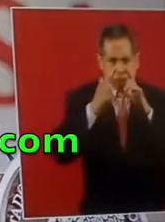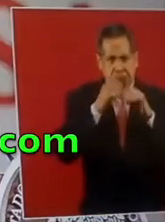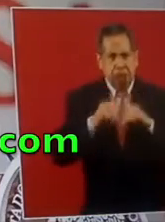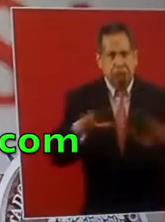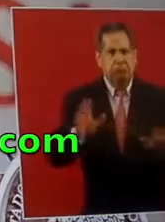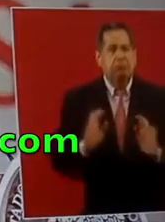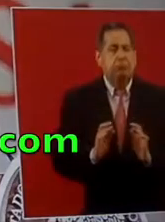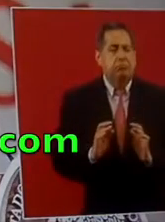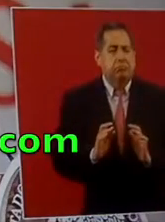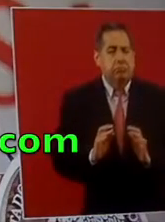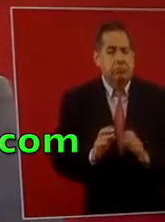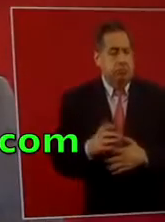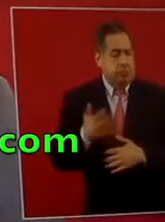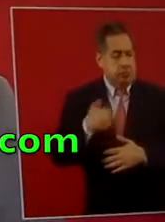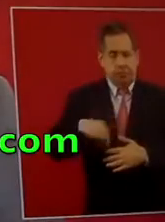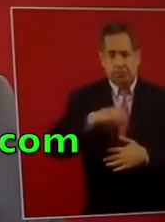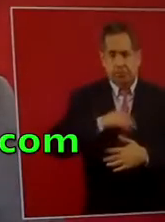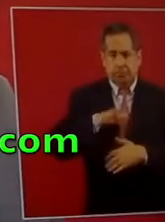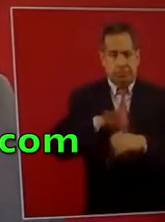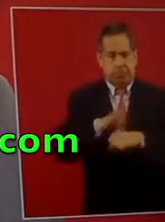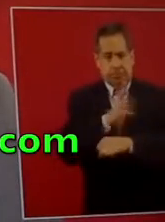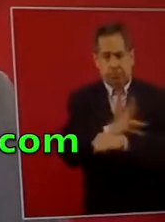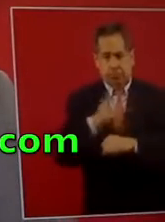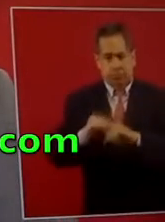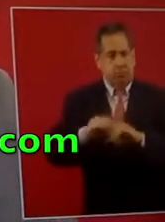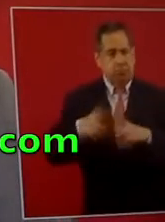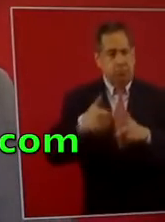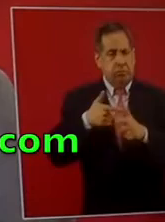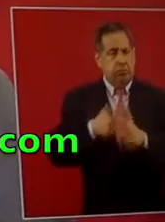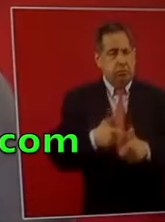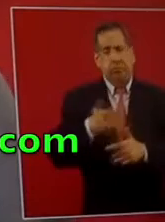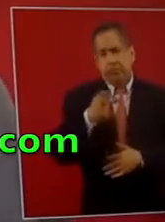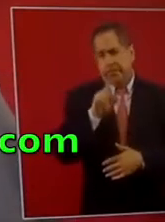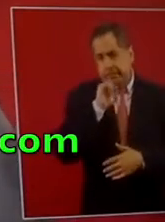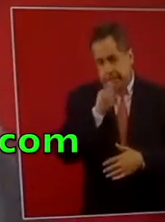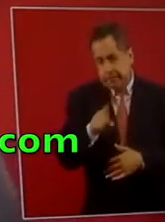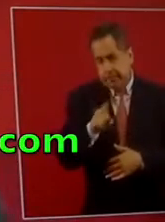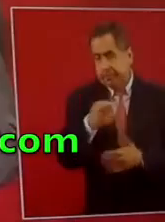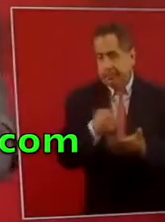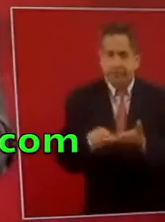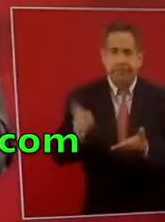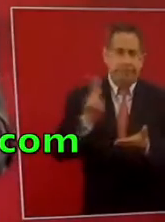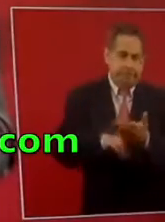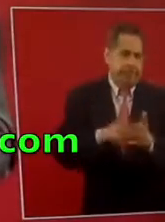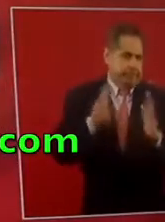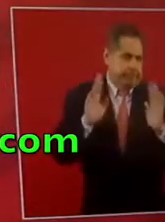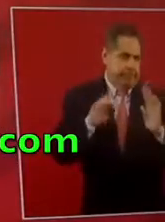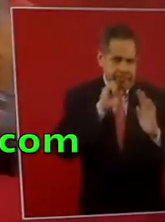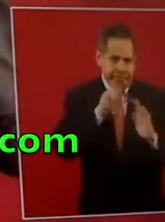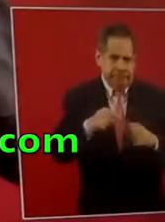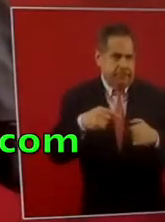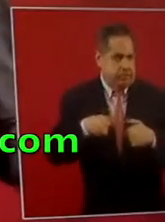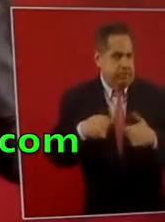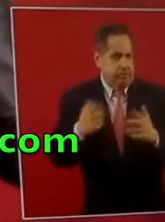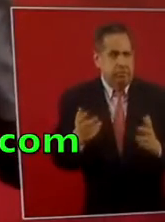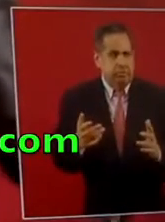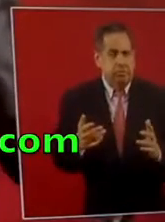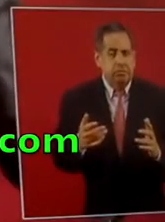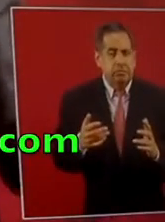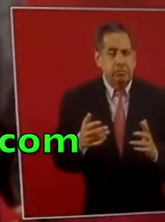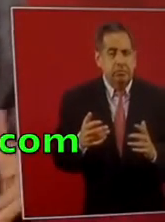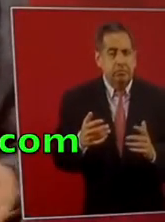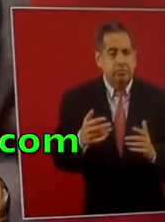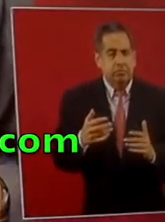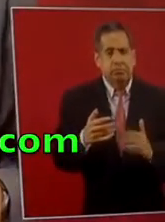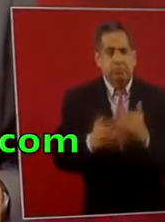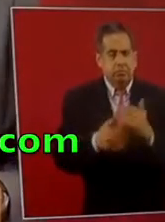Muy bien, pues muchas gracias, don Ramiro Hernández Díaz, jefe supremo de pueblos originarios de Mapastepec, Chiapas. Muchas